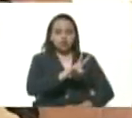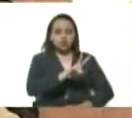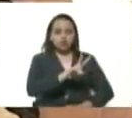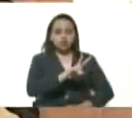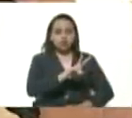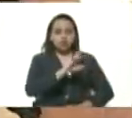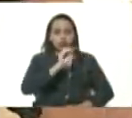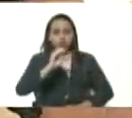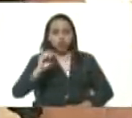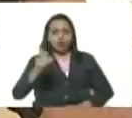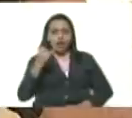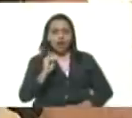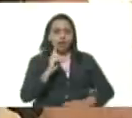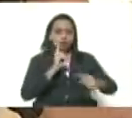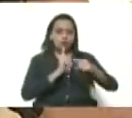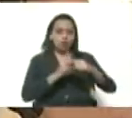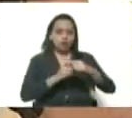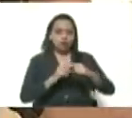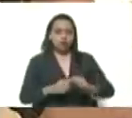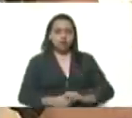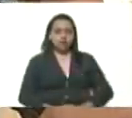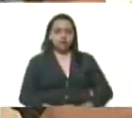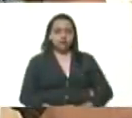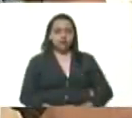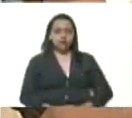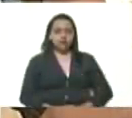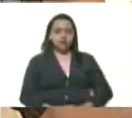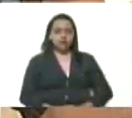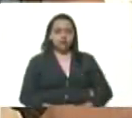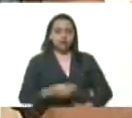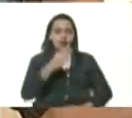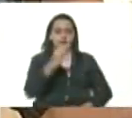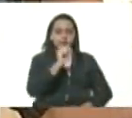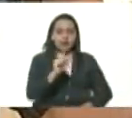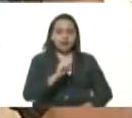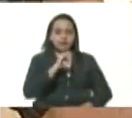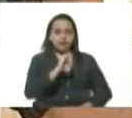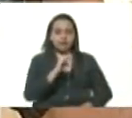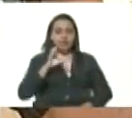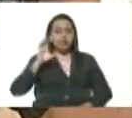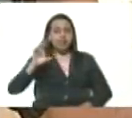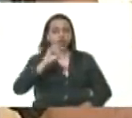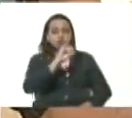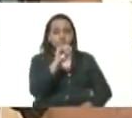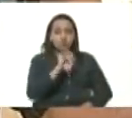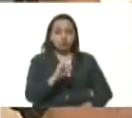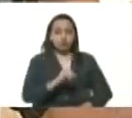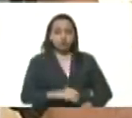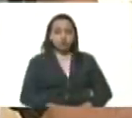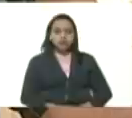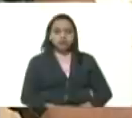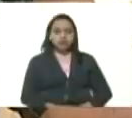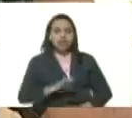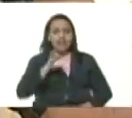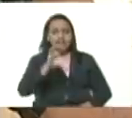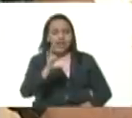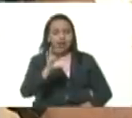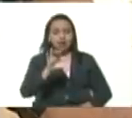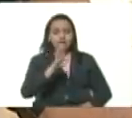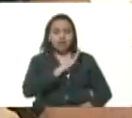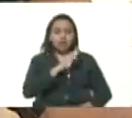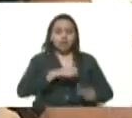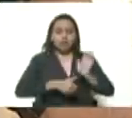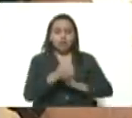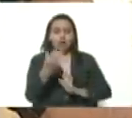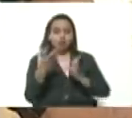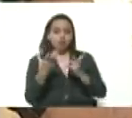200 casos de pacientes positivos en el PASI, y en el estado Zulia es el estado donde tenemos un